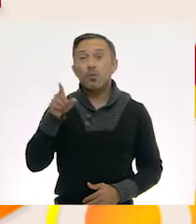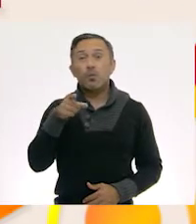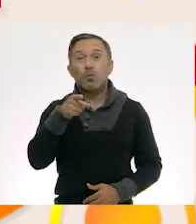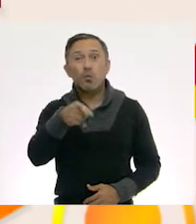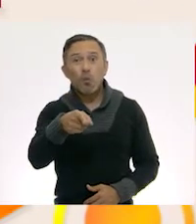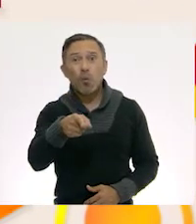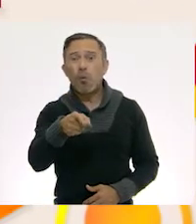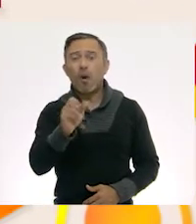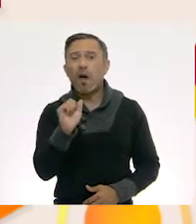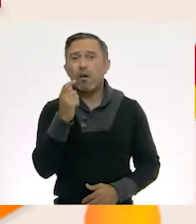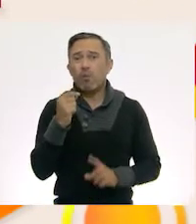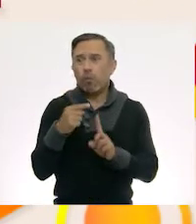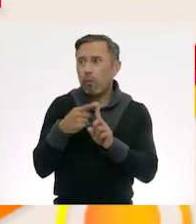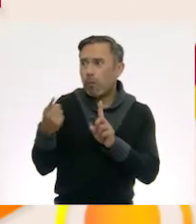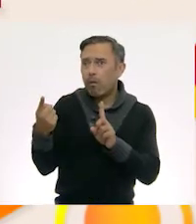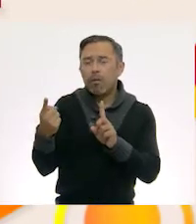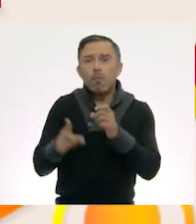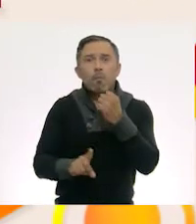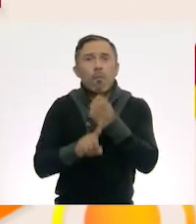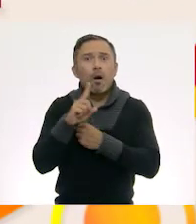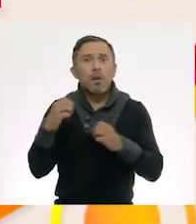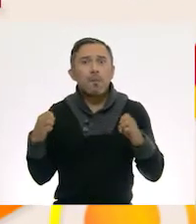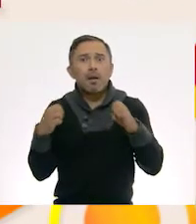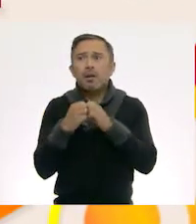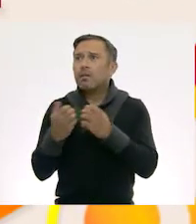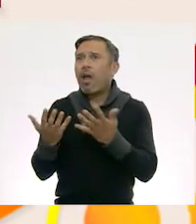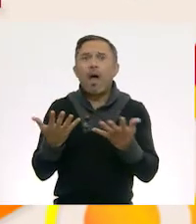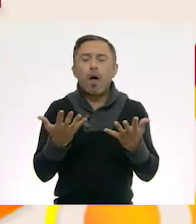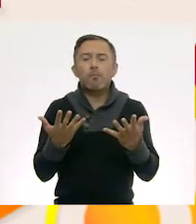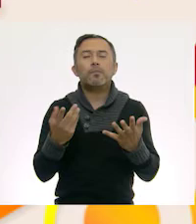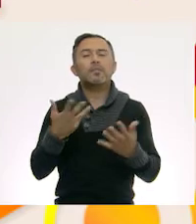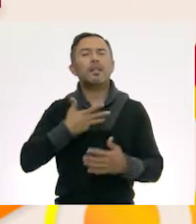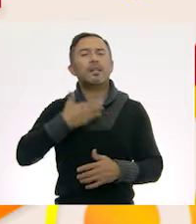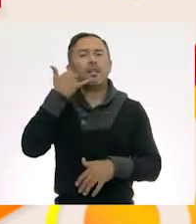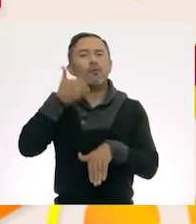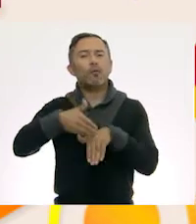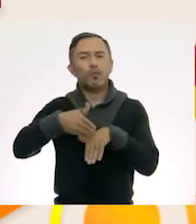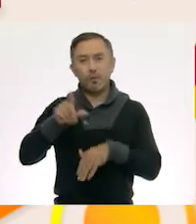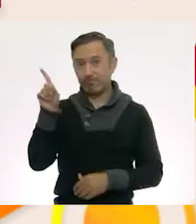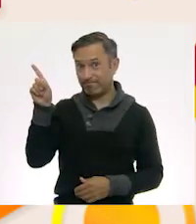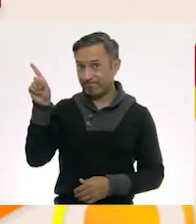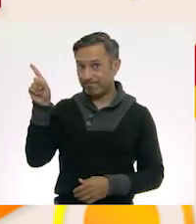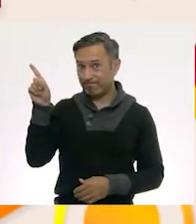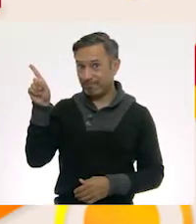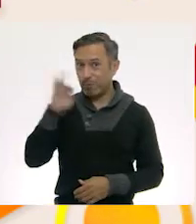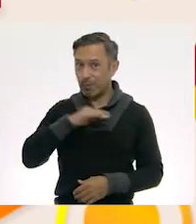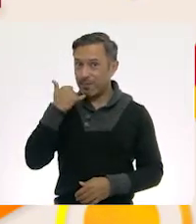alguien cerca de ti tenga una emergencia.